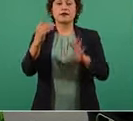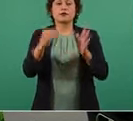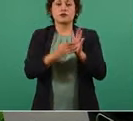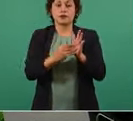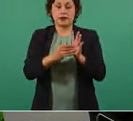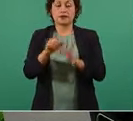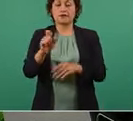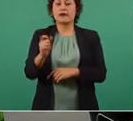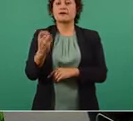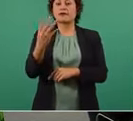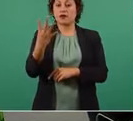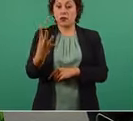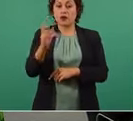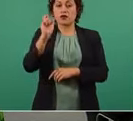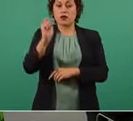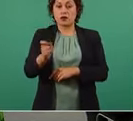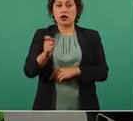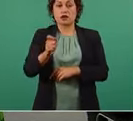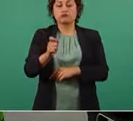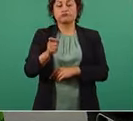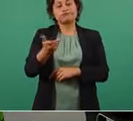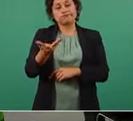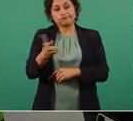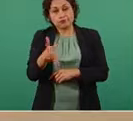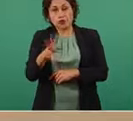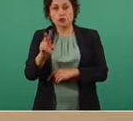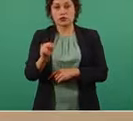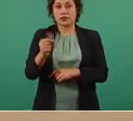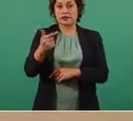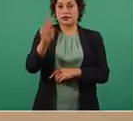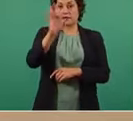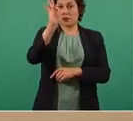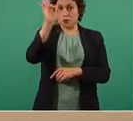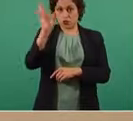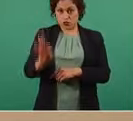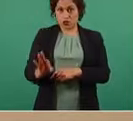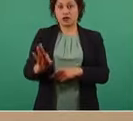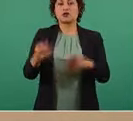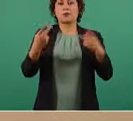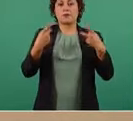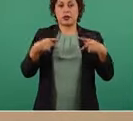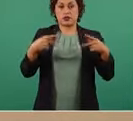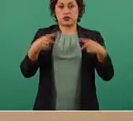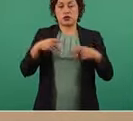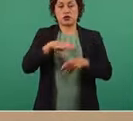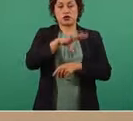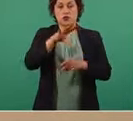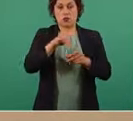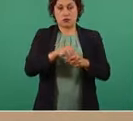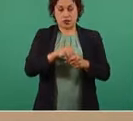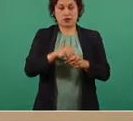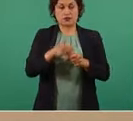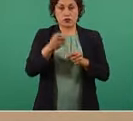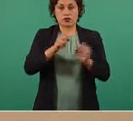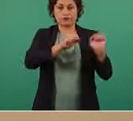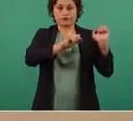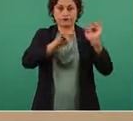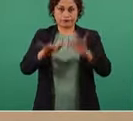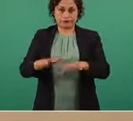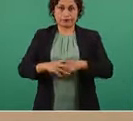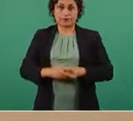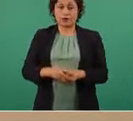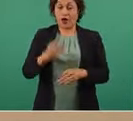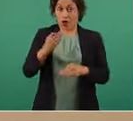191.024 que corresponde al 87% del total de la fuerza, del efectivo real que tenemos. Esto es lo que